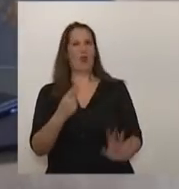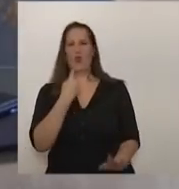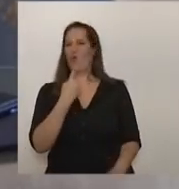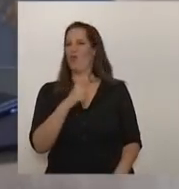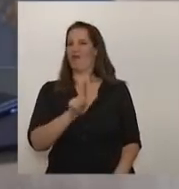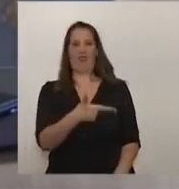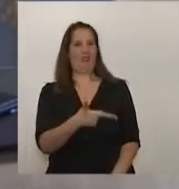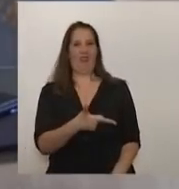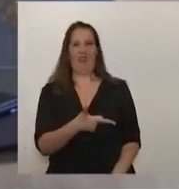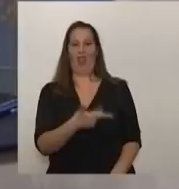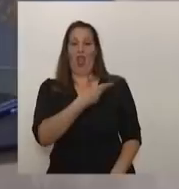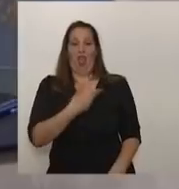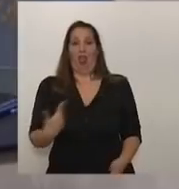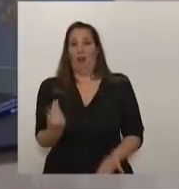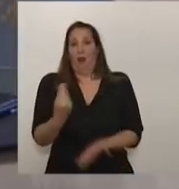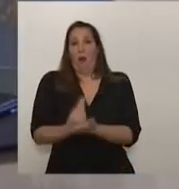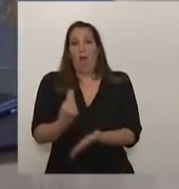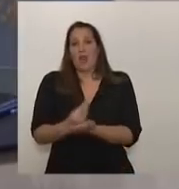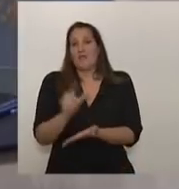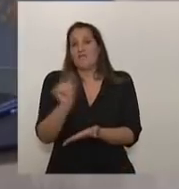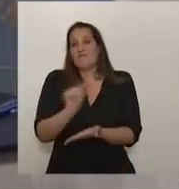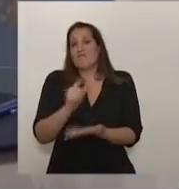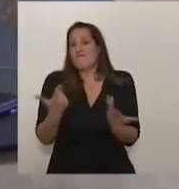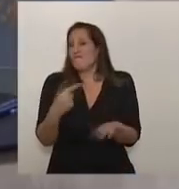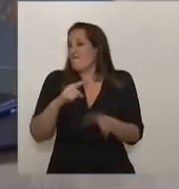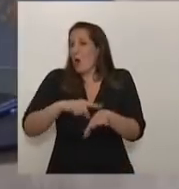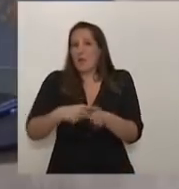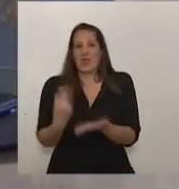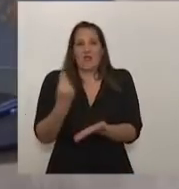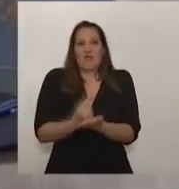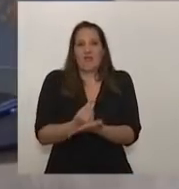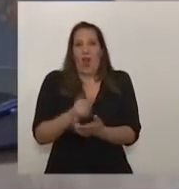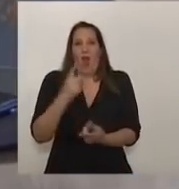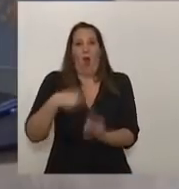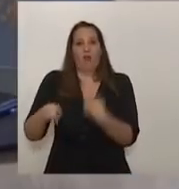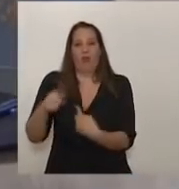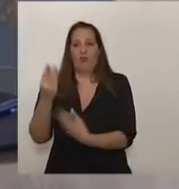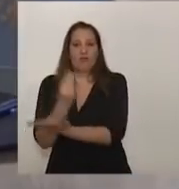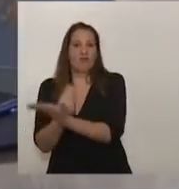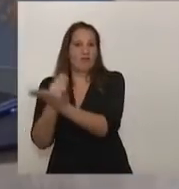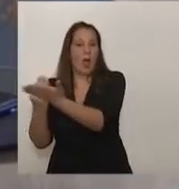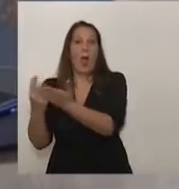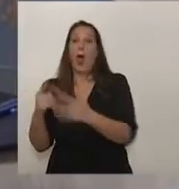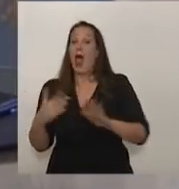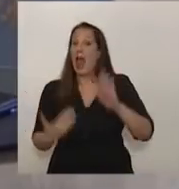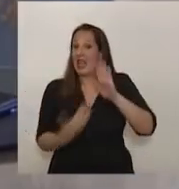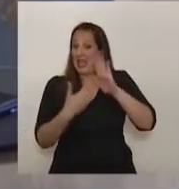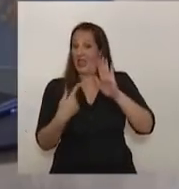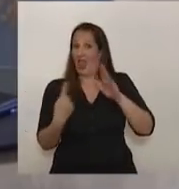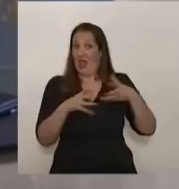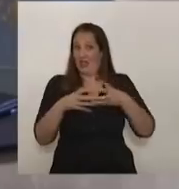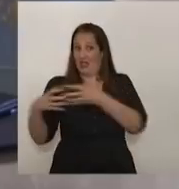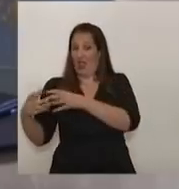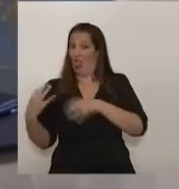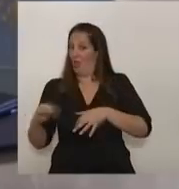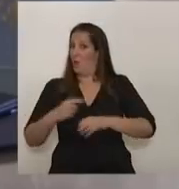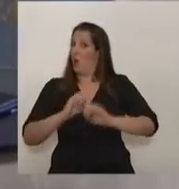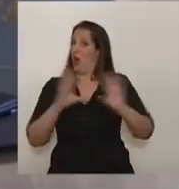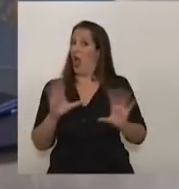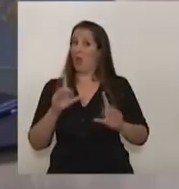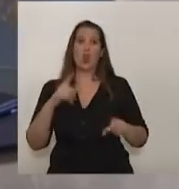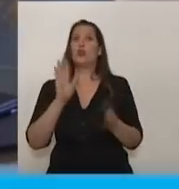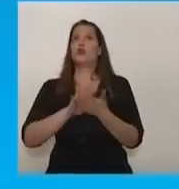somos circunstanciales. Y eso es algo que todos los líderes debemos tener en claro. No se trata de